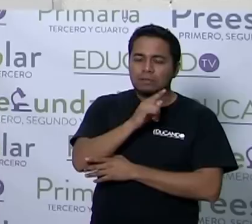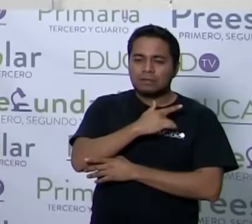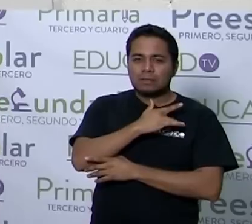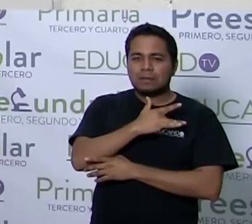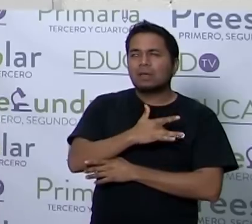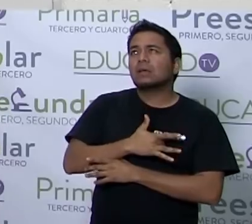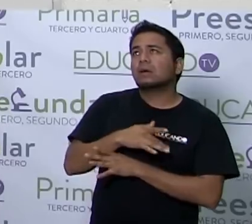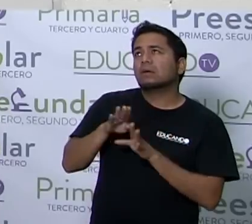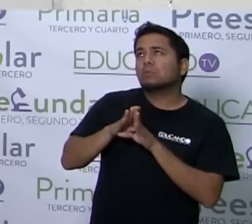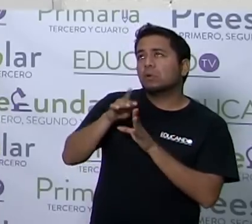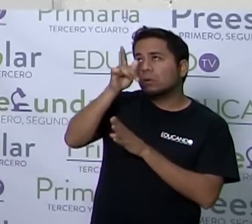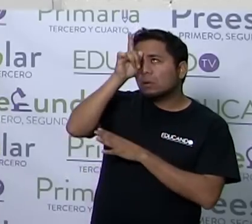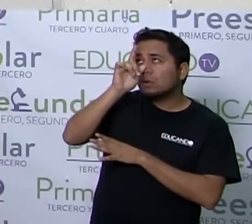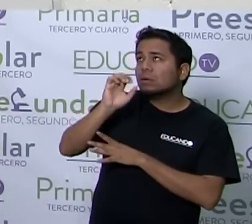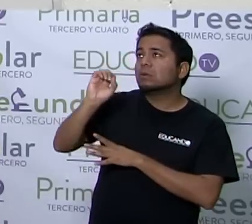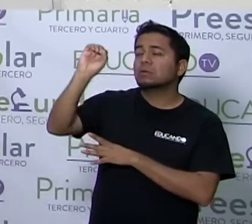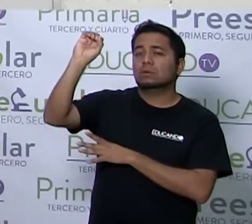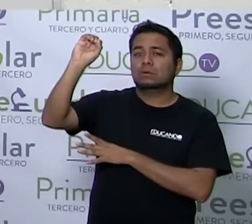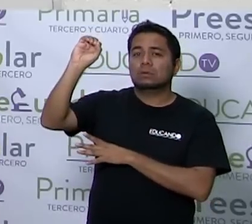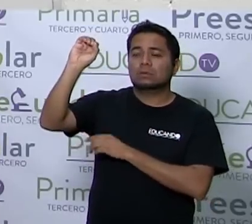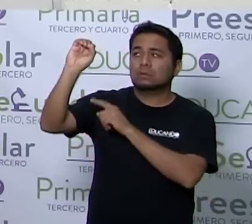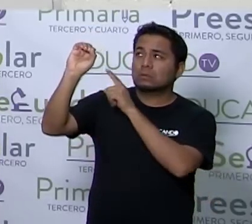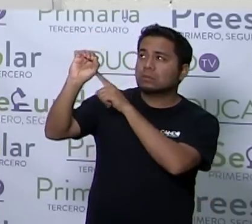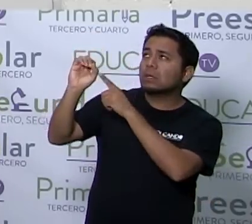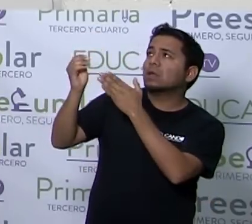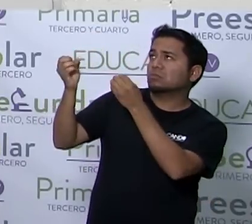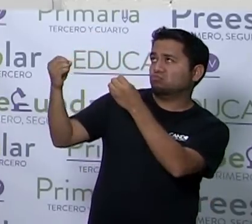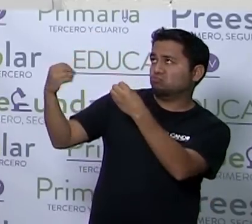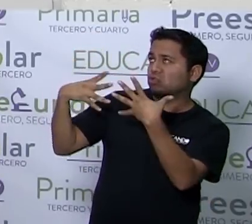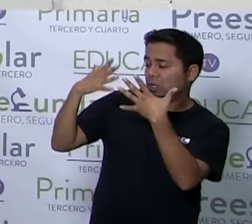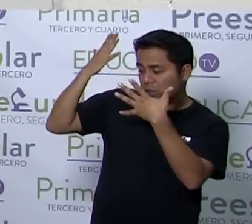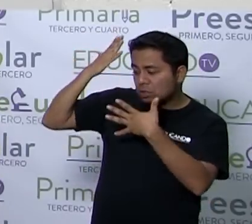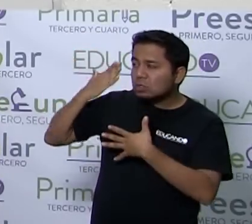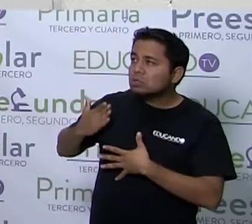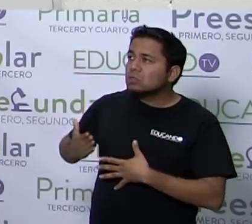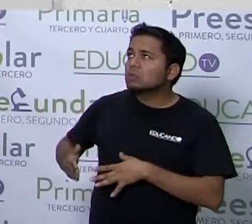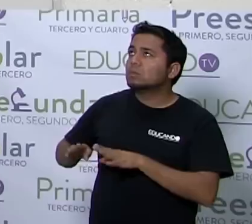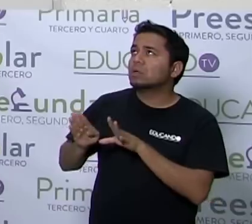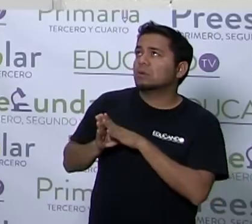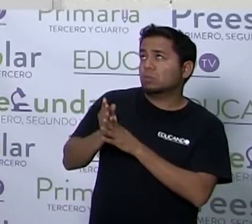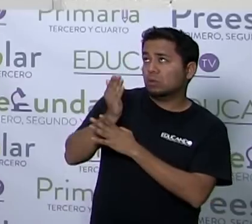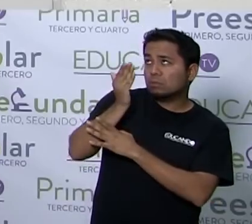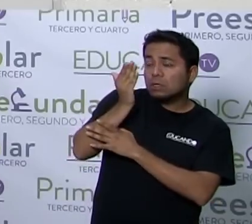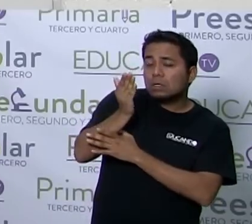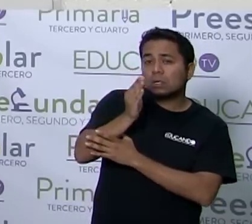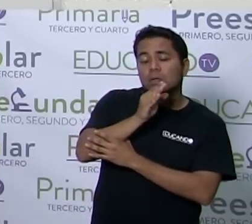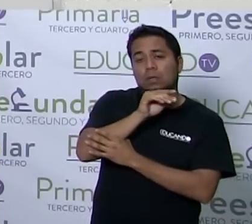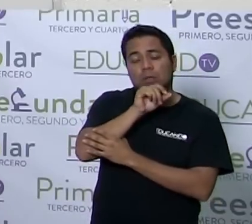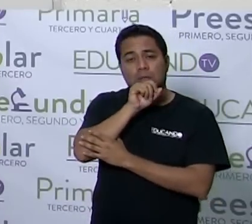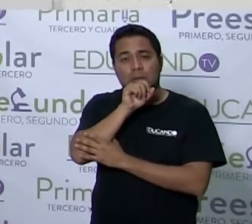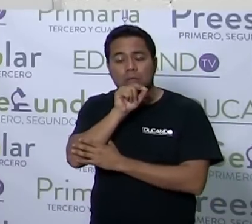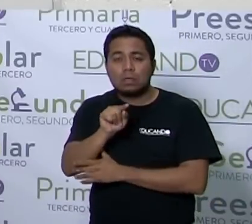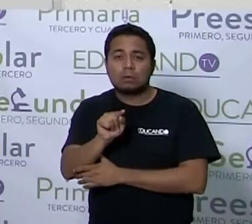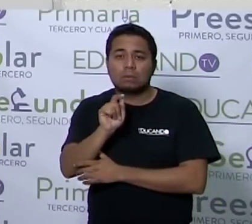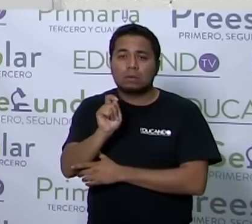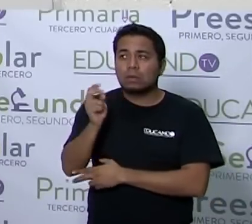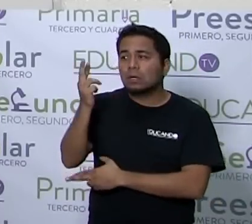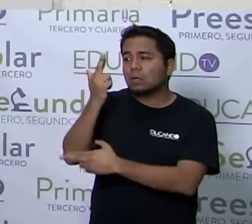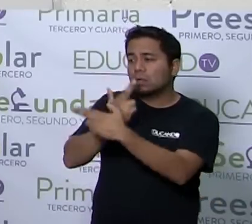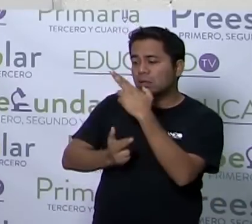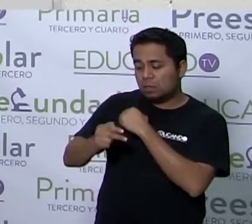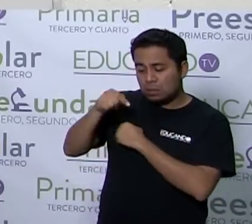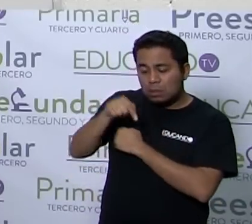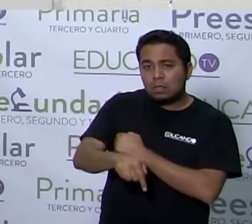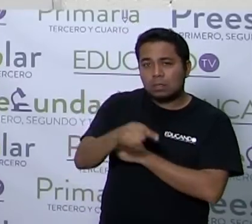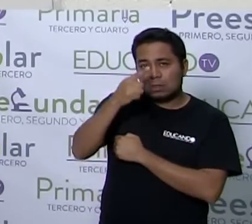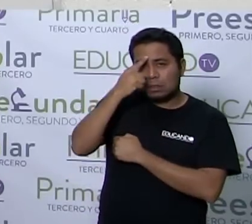la luna. Pedirle su sombra es una forma de pedirle también que regrese a la